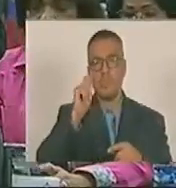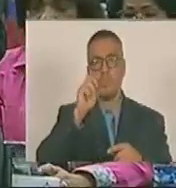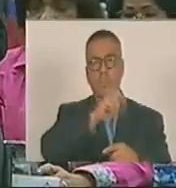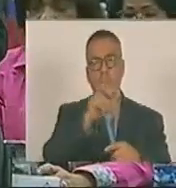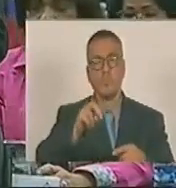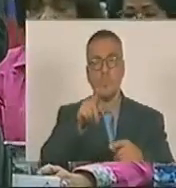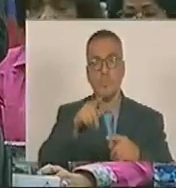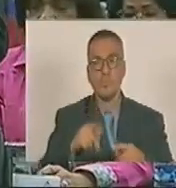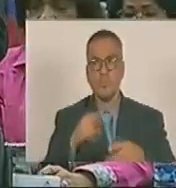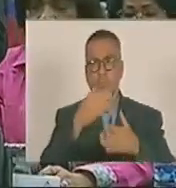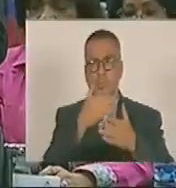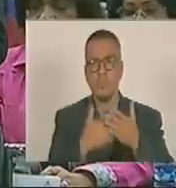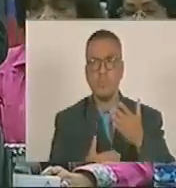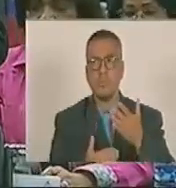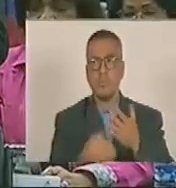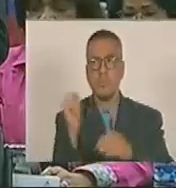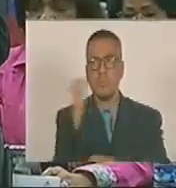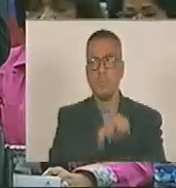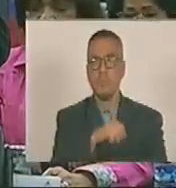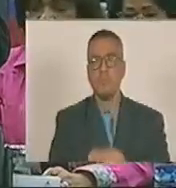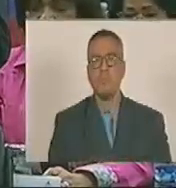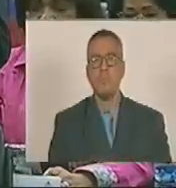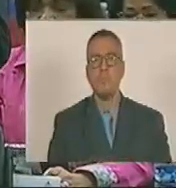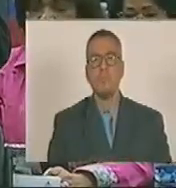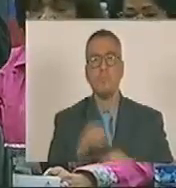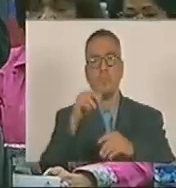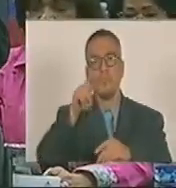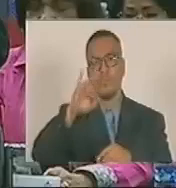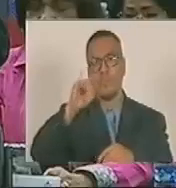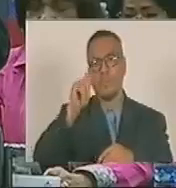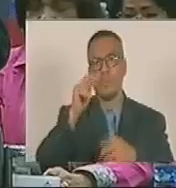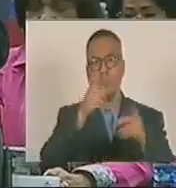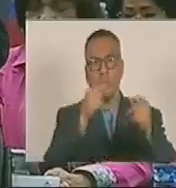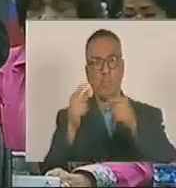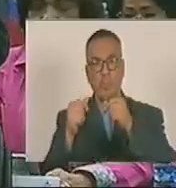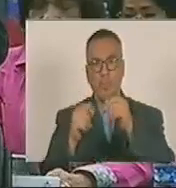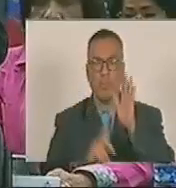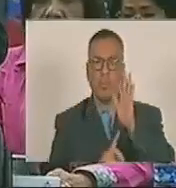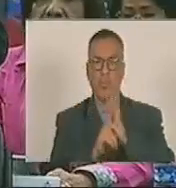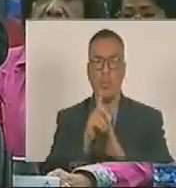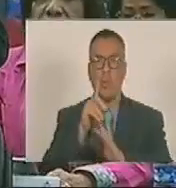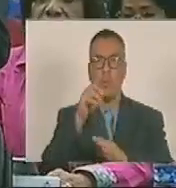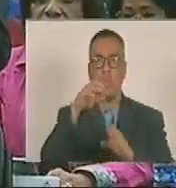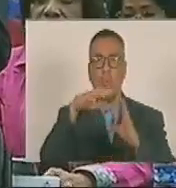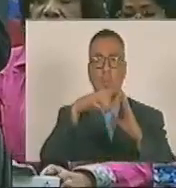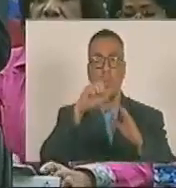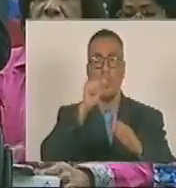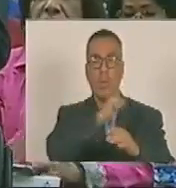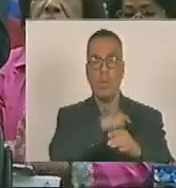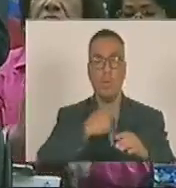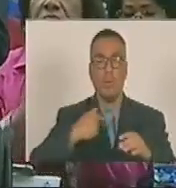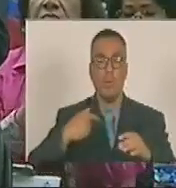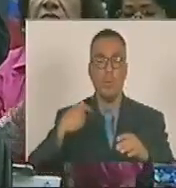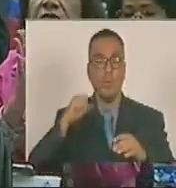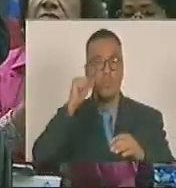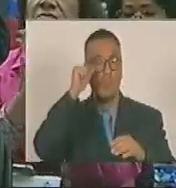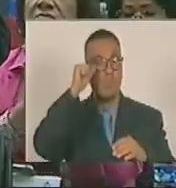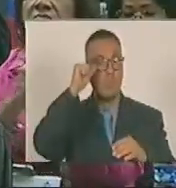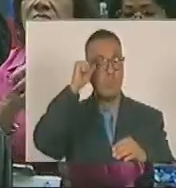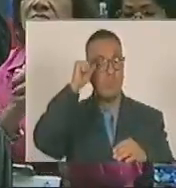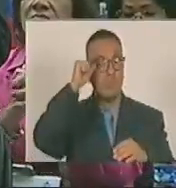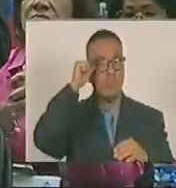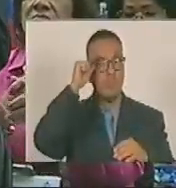en ese renglón los ha derrotado. Vietnam es una de las economías que más crece en Asia, es miembro de la ASEAN,